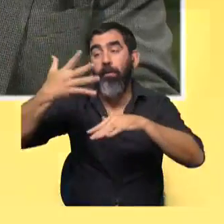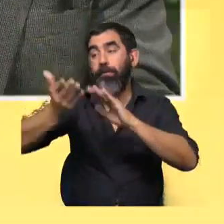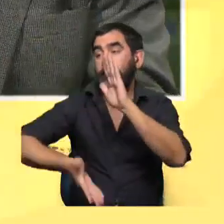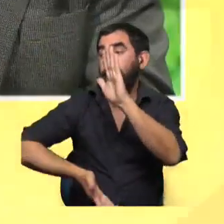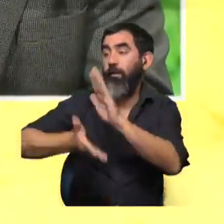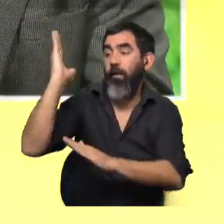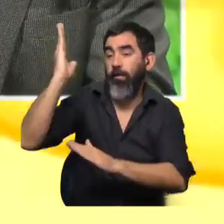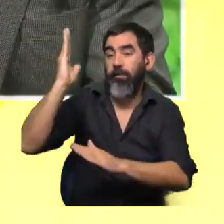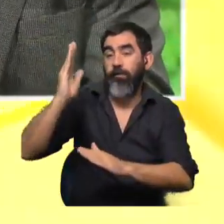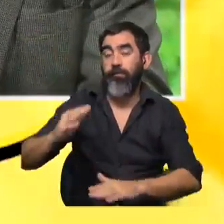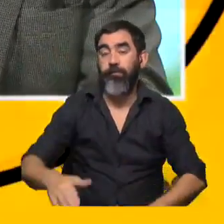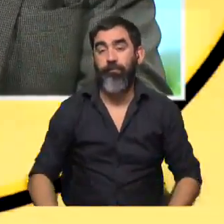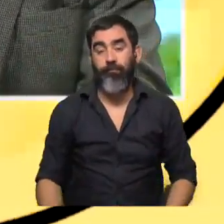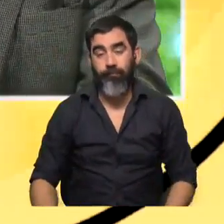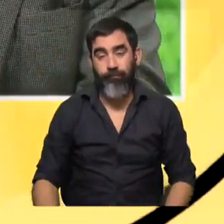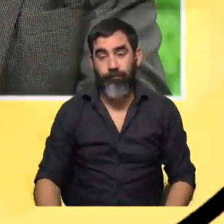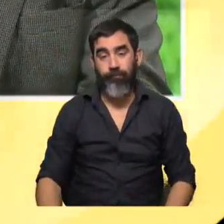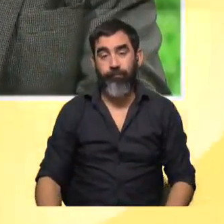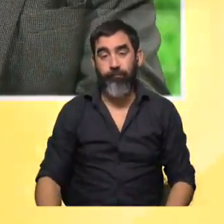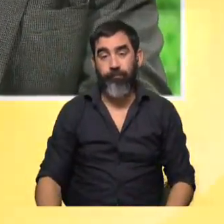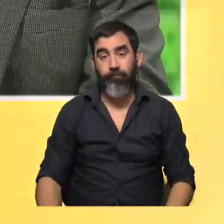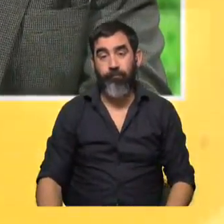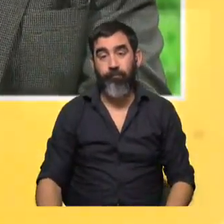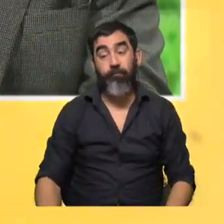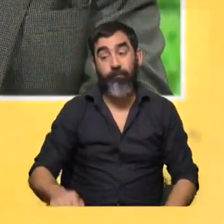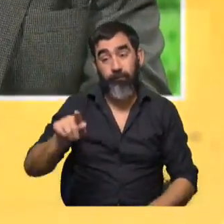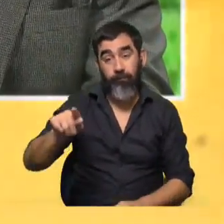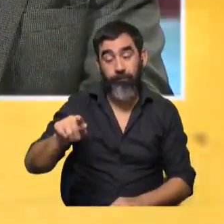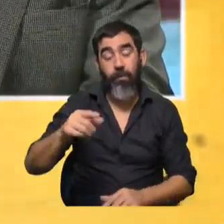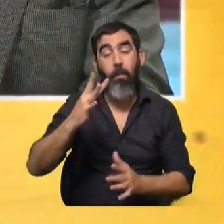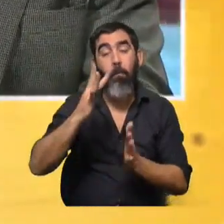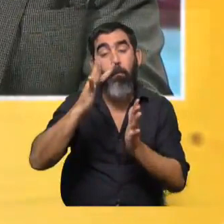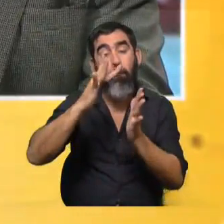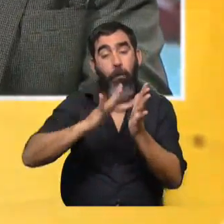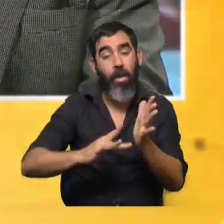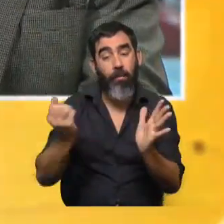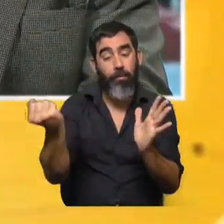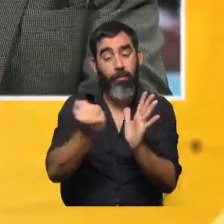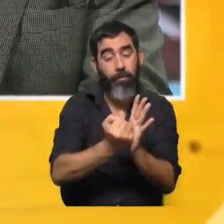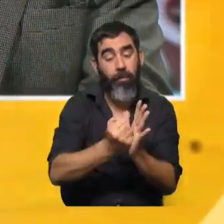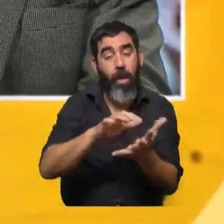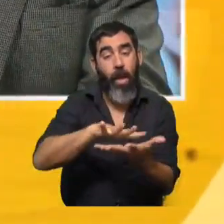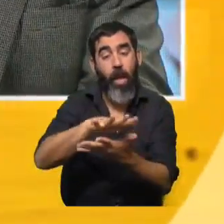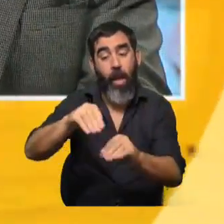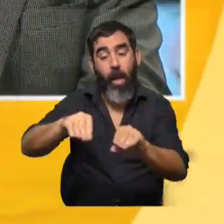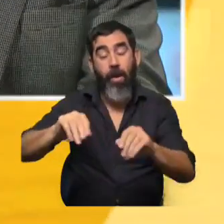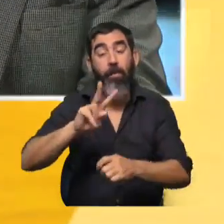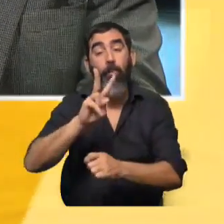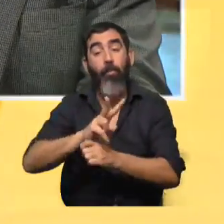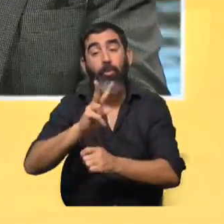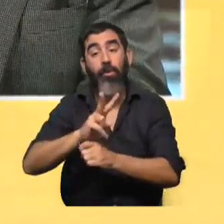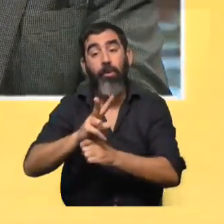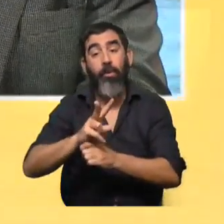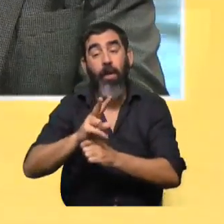lo dejaría acá en el río de la Plata. Entonces, esos apicultores tienen una miel con un sello del área protegida, que abejas